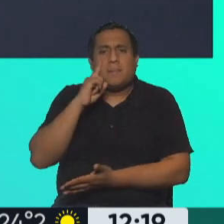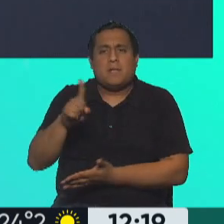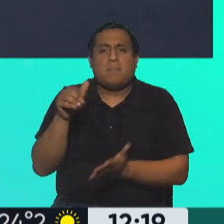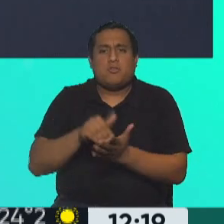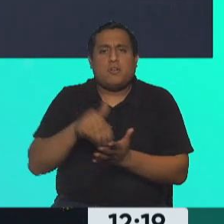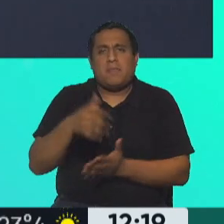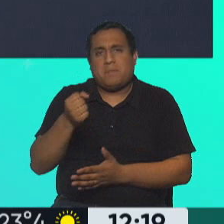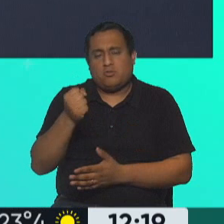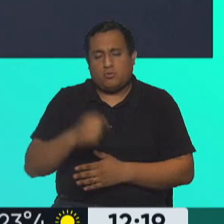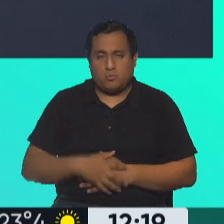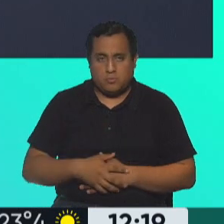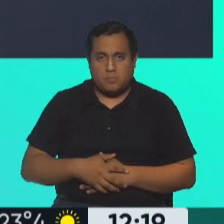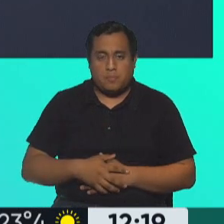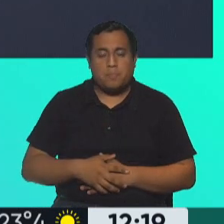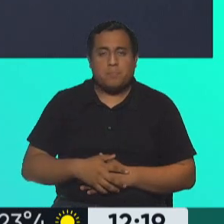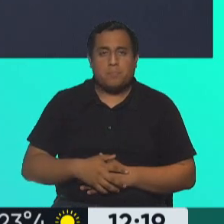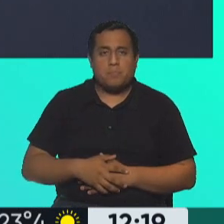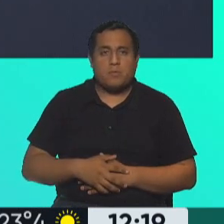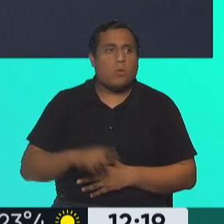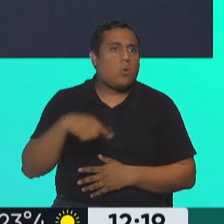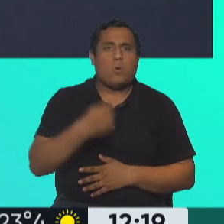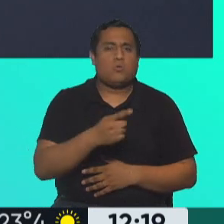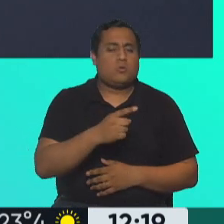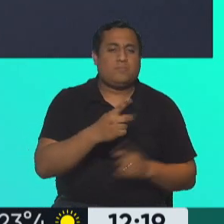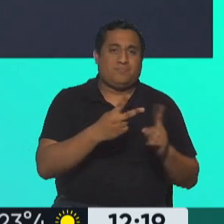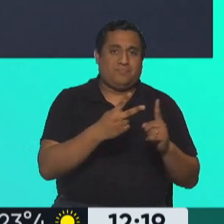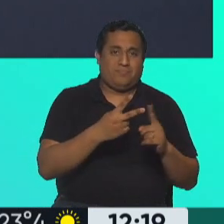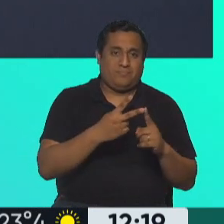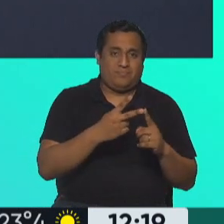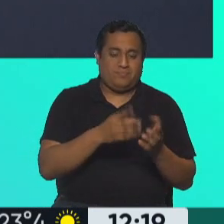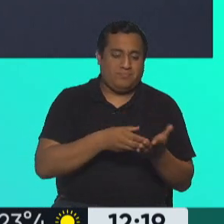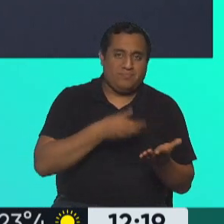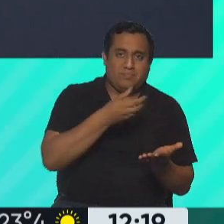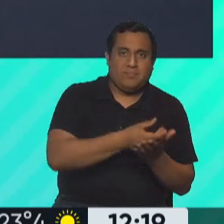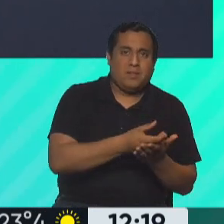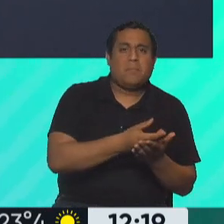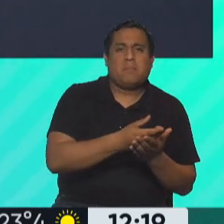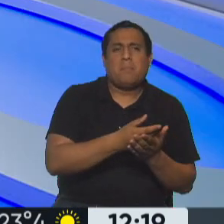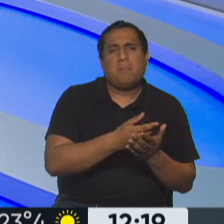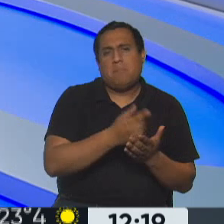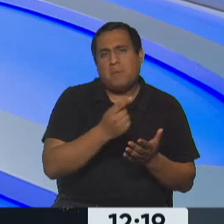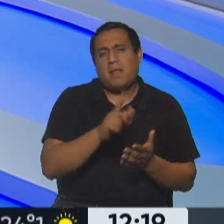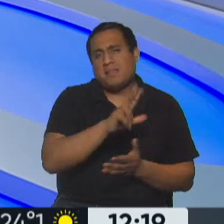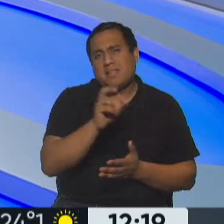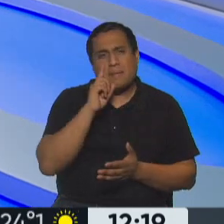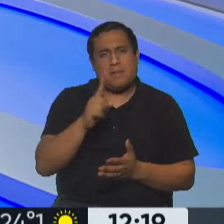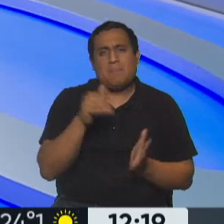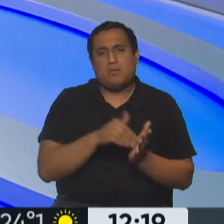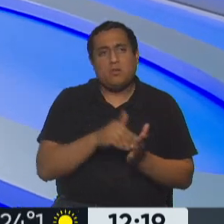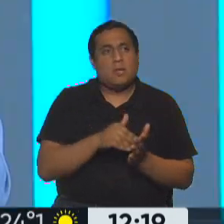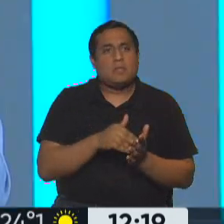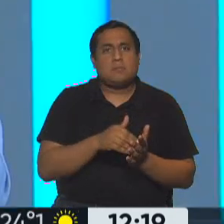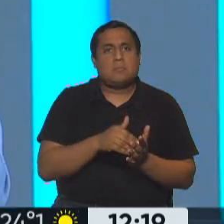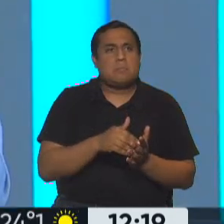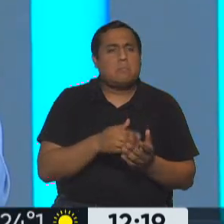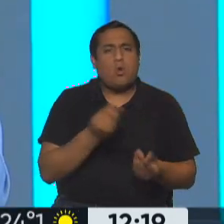de pesos. Después hay un segundo fondo que es para economías regionales de 30.000 millones, que todavía no se ha definido